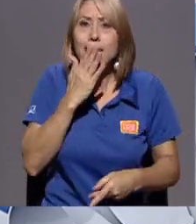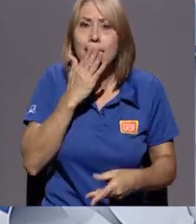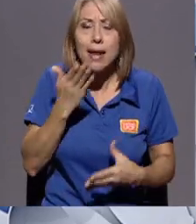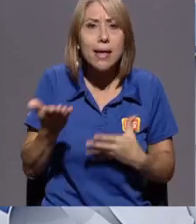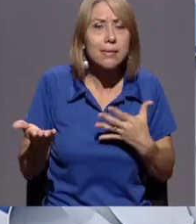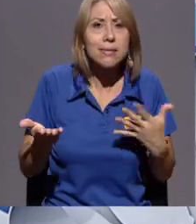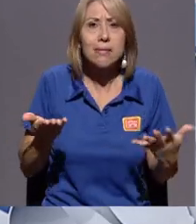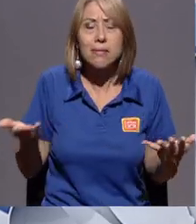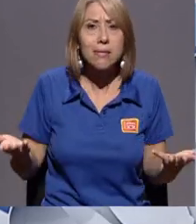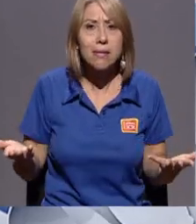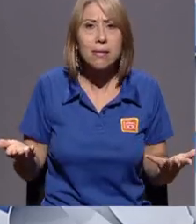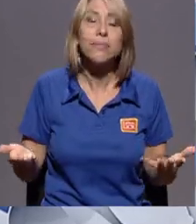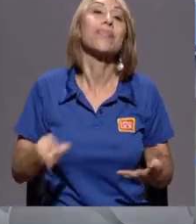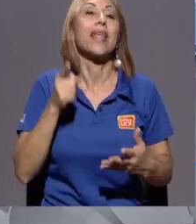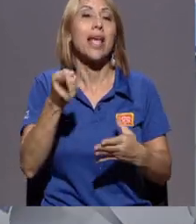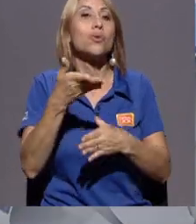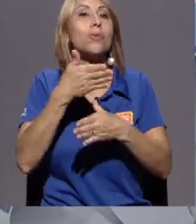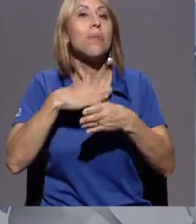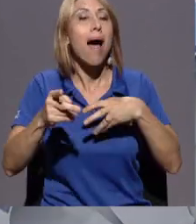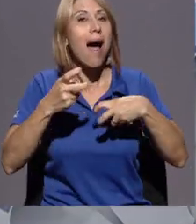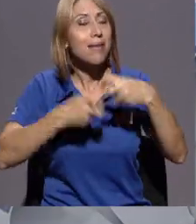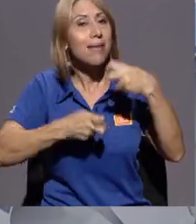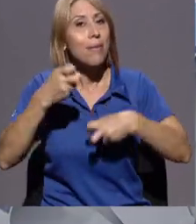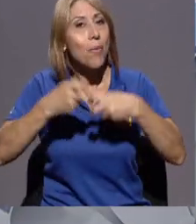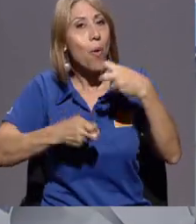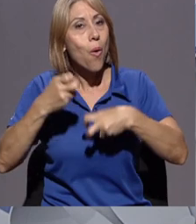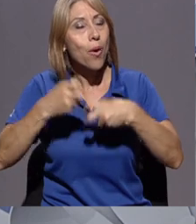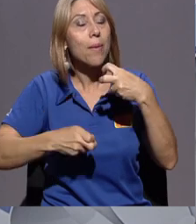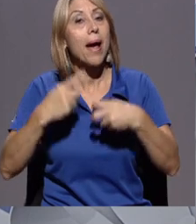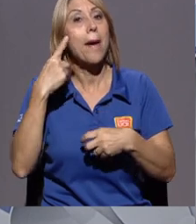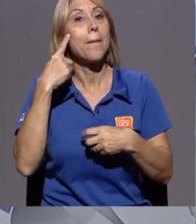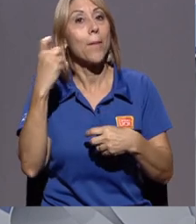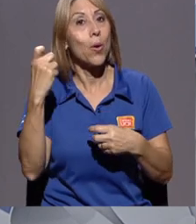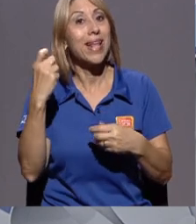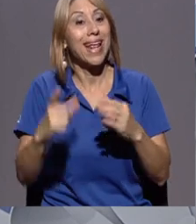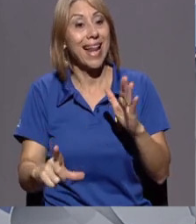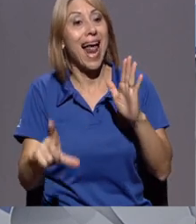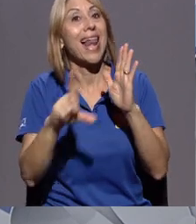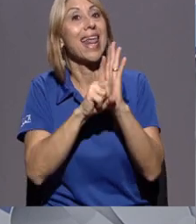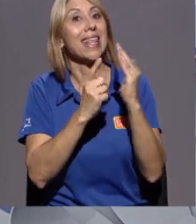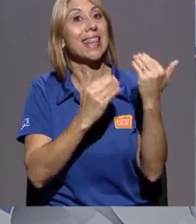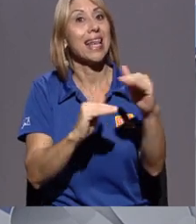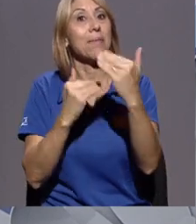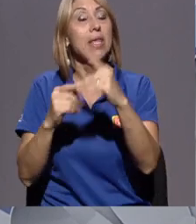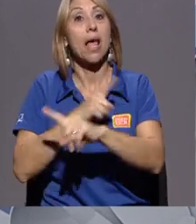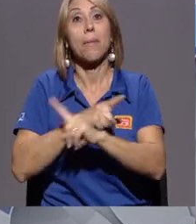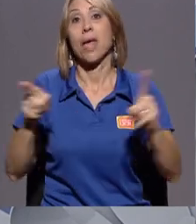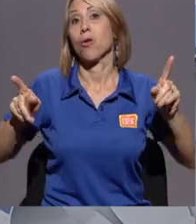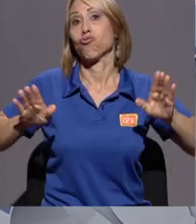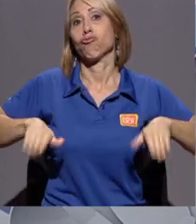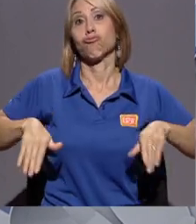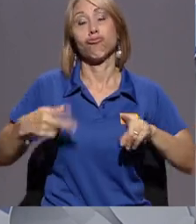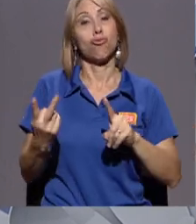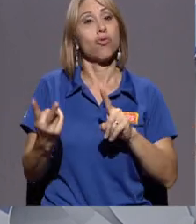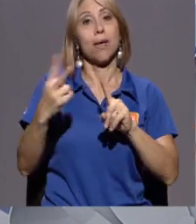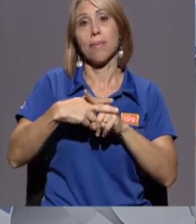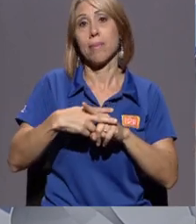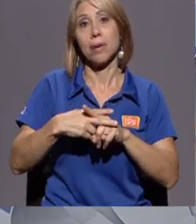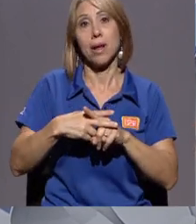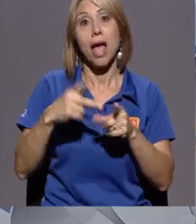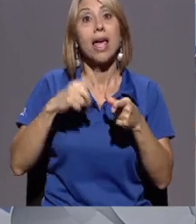parte del problema, justamente, porque se delimita, o sea, la ley, pero no se aplica. Entonces, población